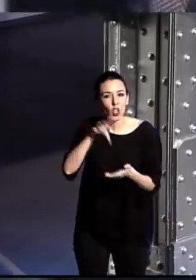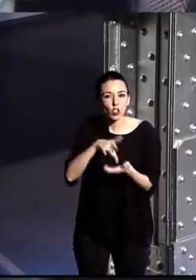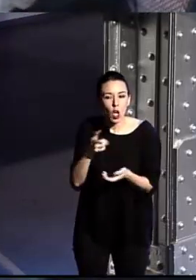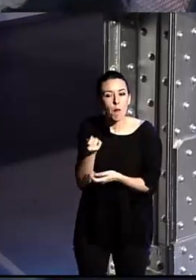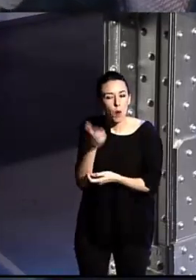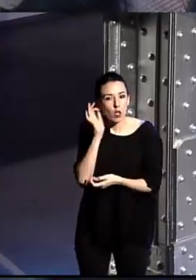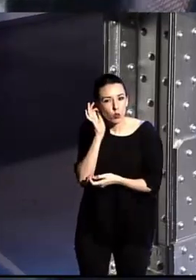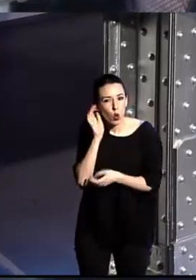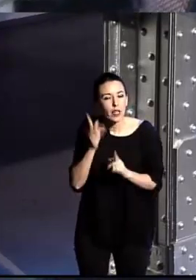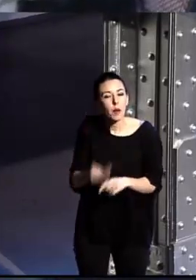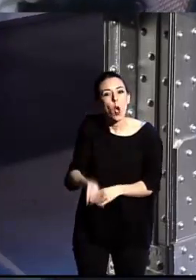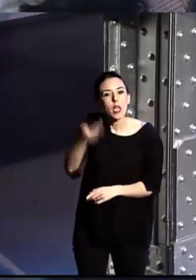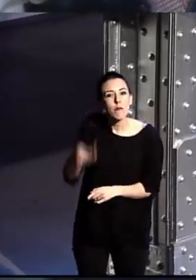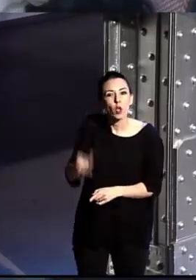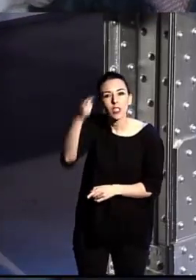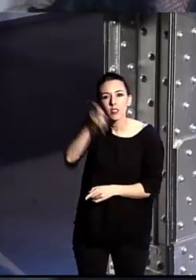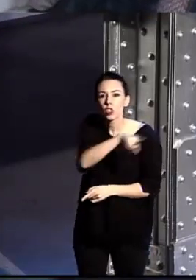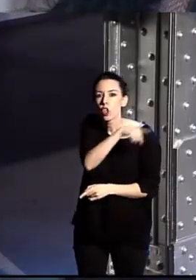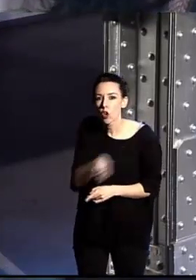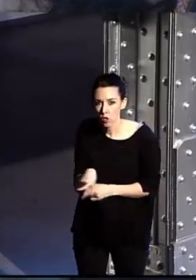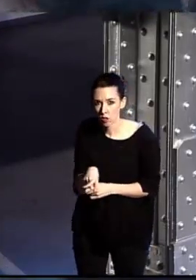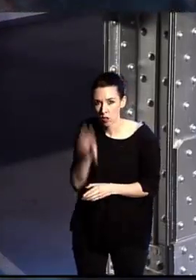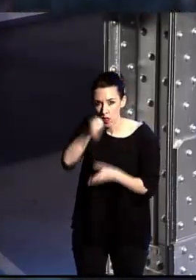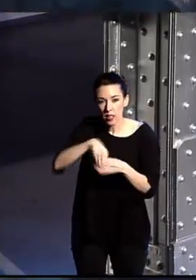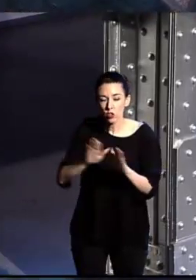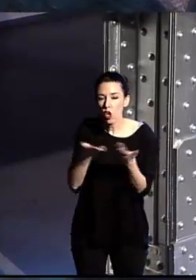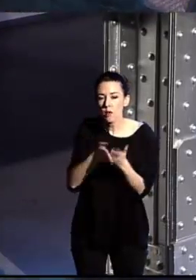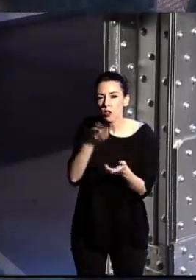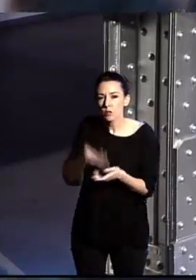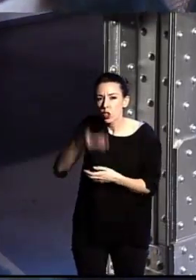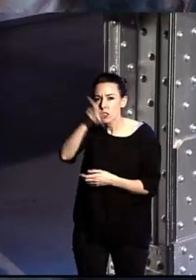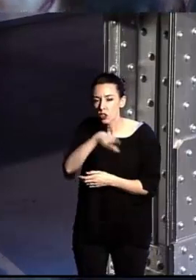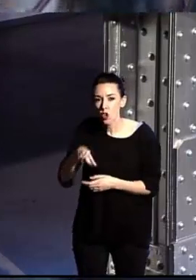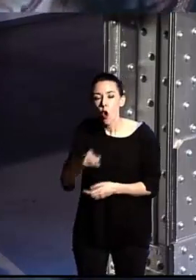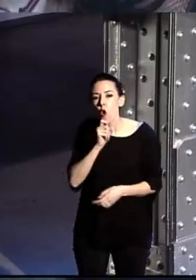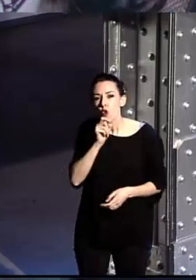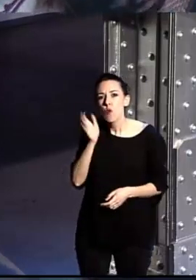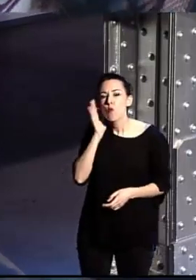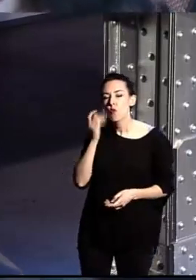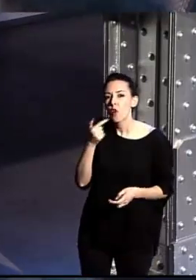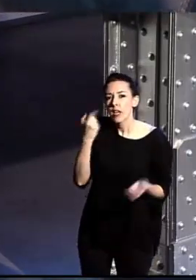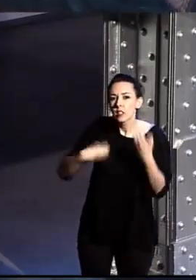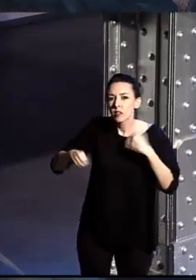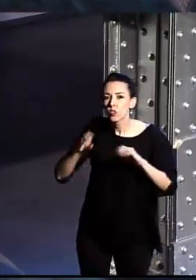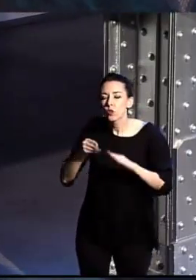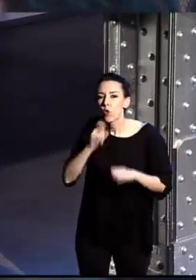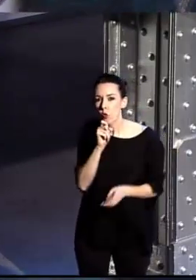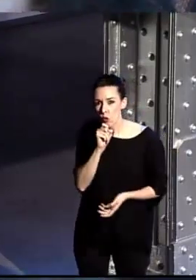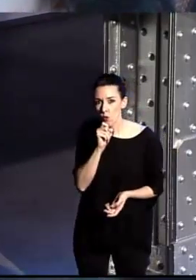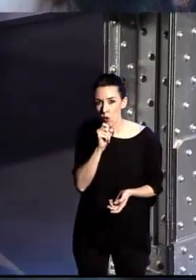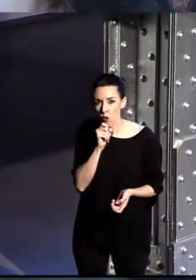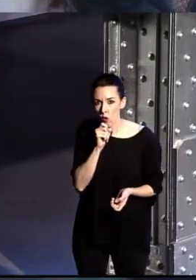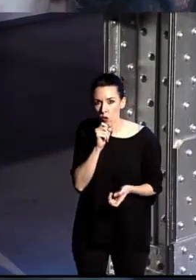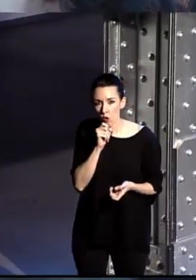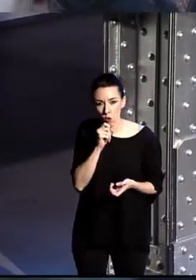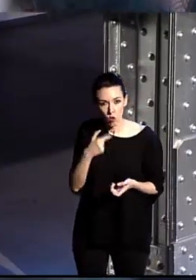pocas, pero eran importantes las mujeres que había en la obra de Julio Verne, cómo eran esas mujeres, qué